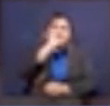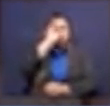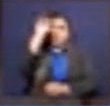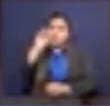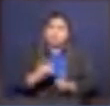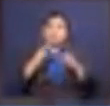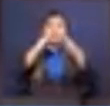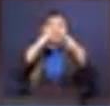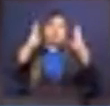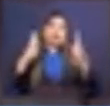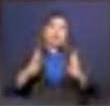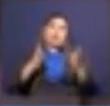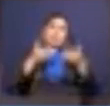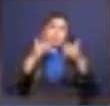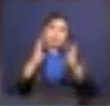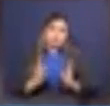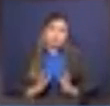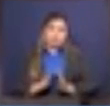los hogares.